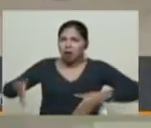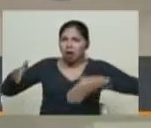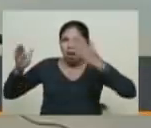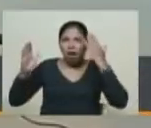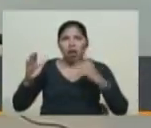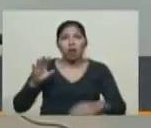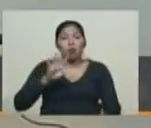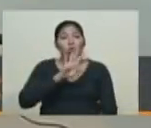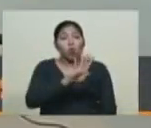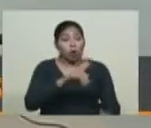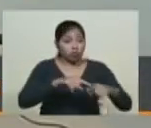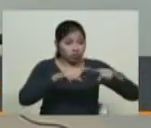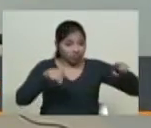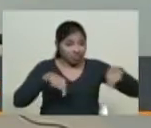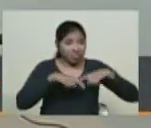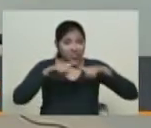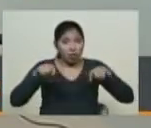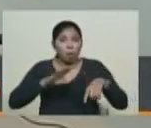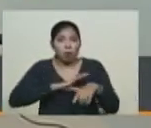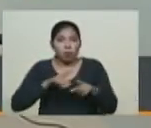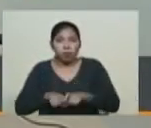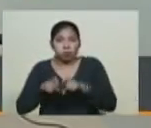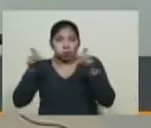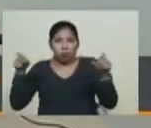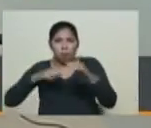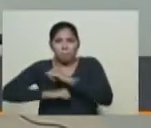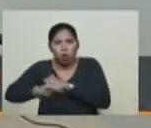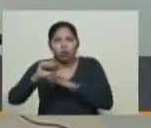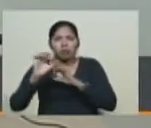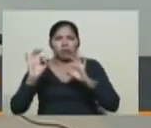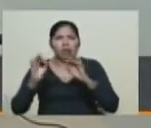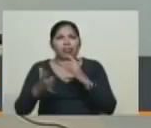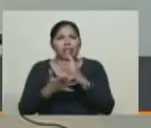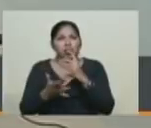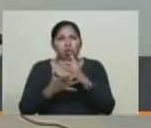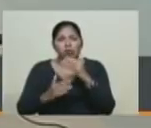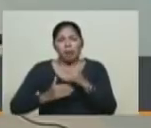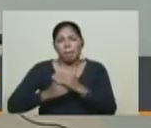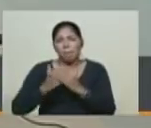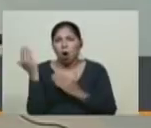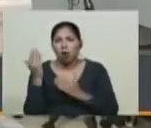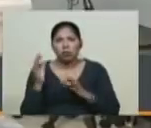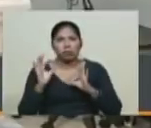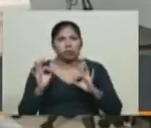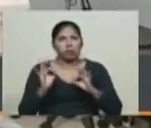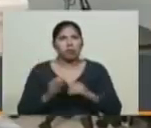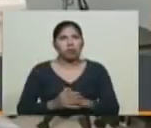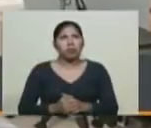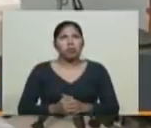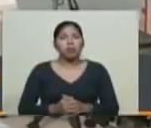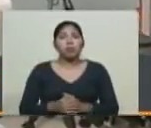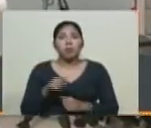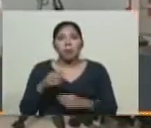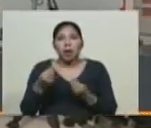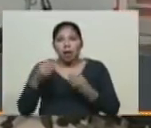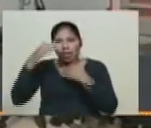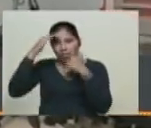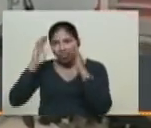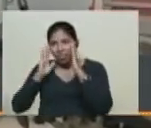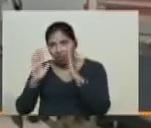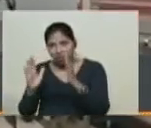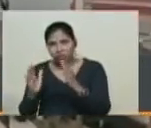4 quirófanos obstétricos con alta tecnología que permite la atención